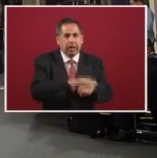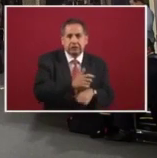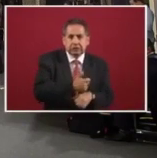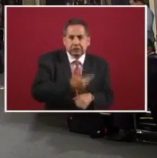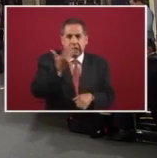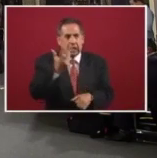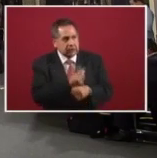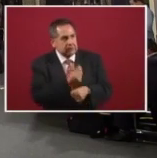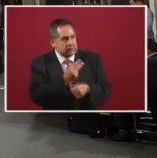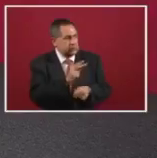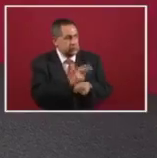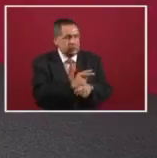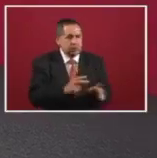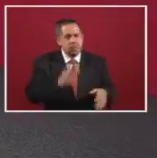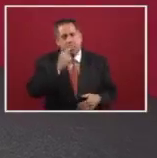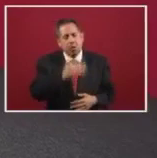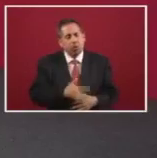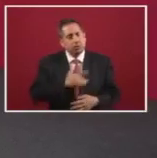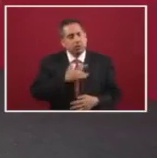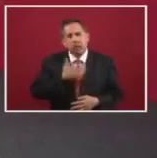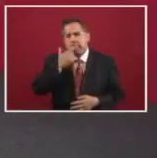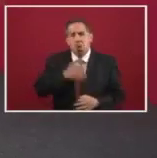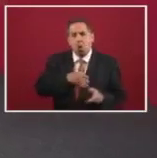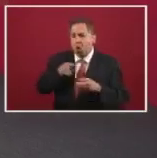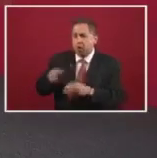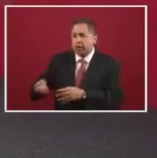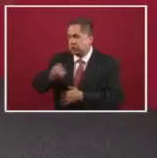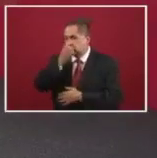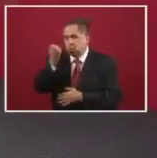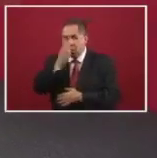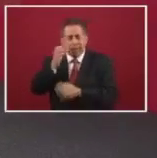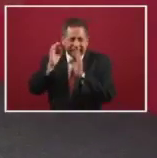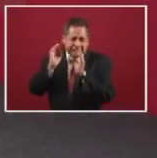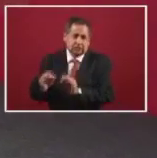O sea, no solo es más humano, es hasta más barato.